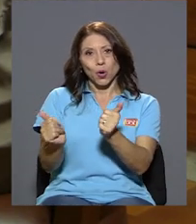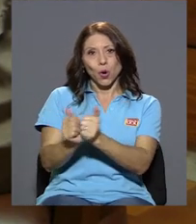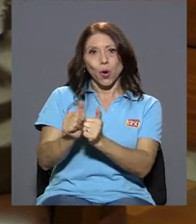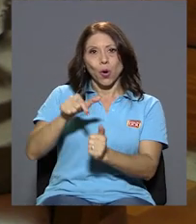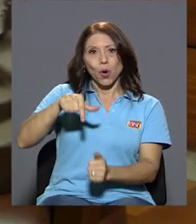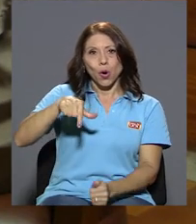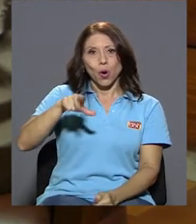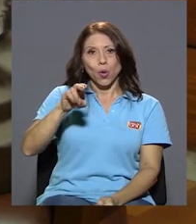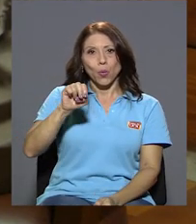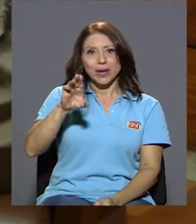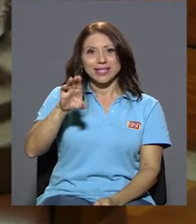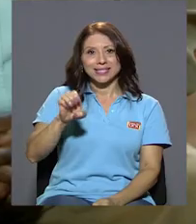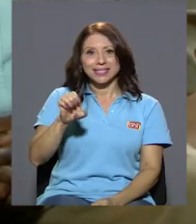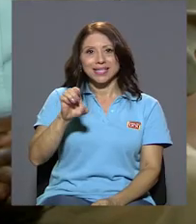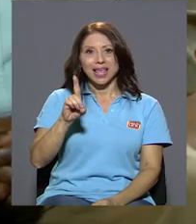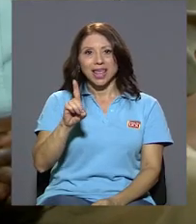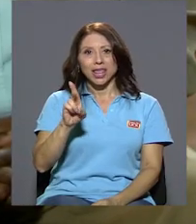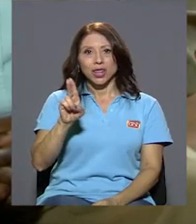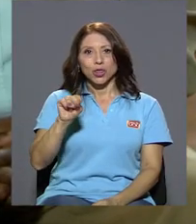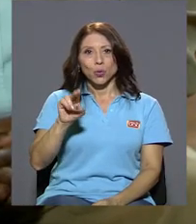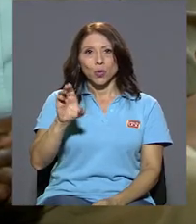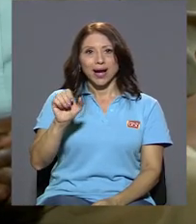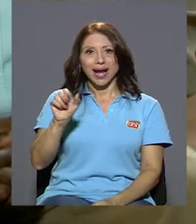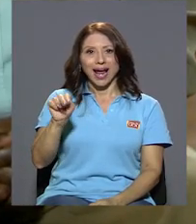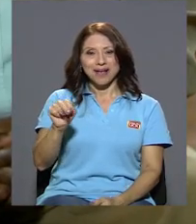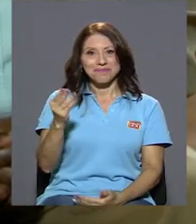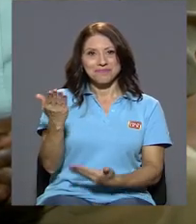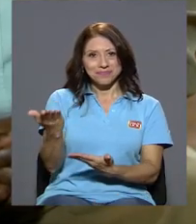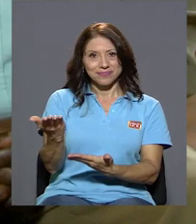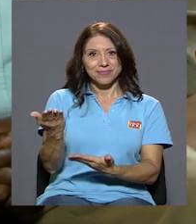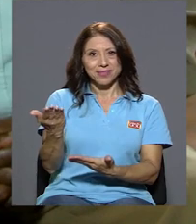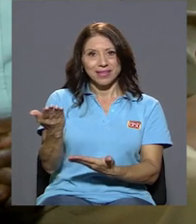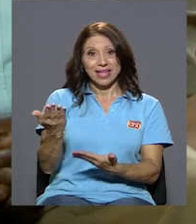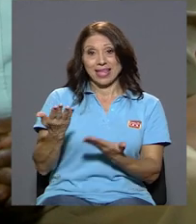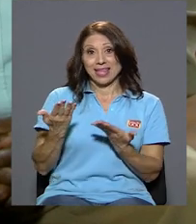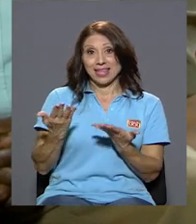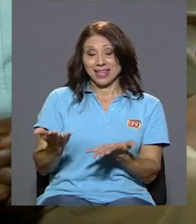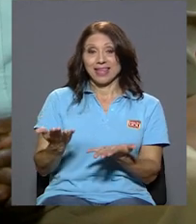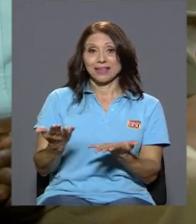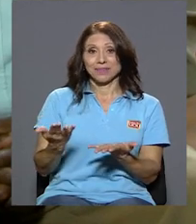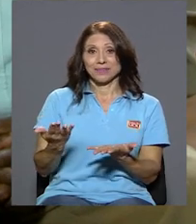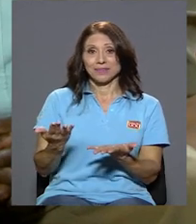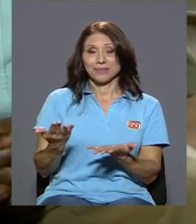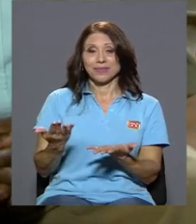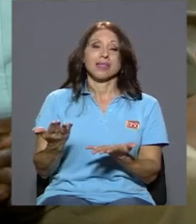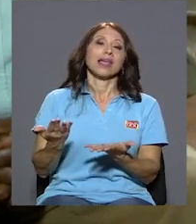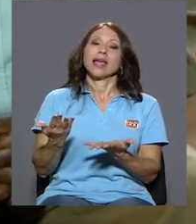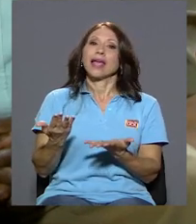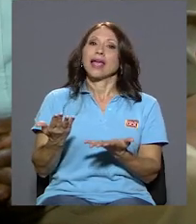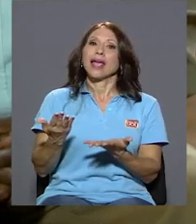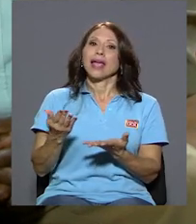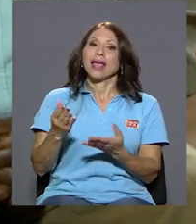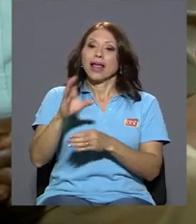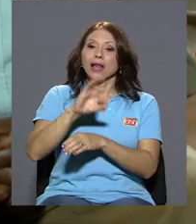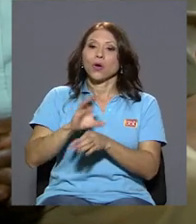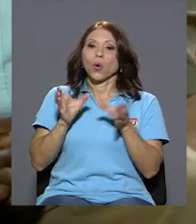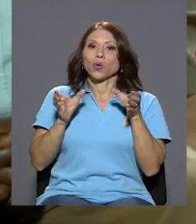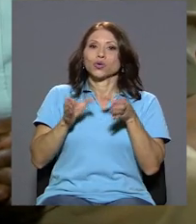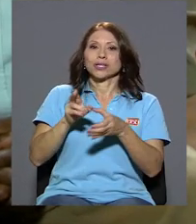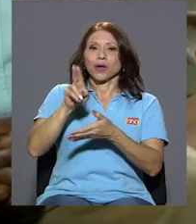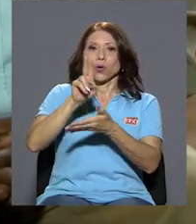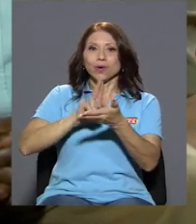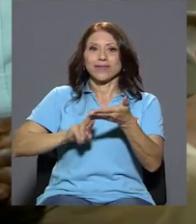con winston cant quien ha recibido por parte del